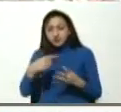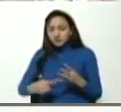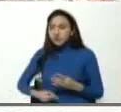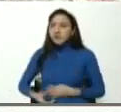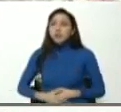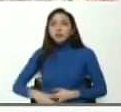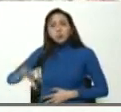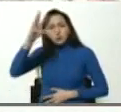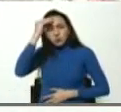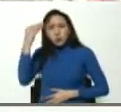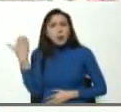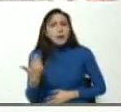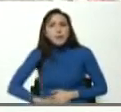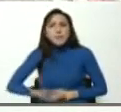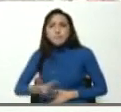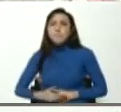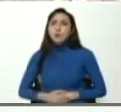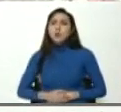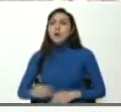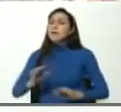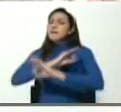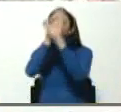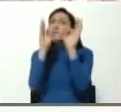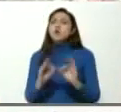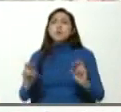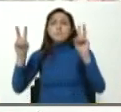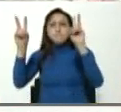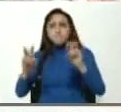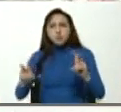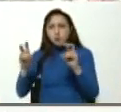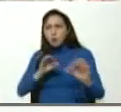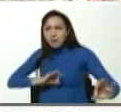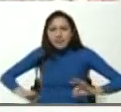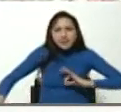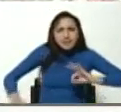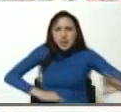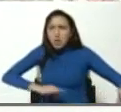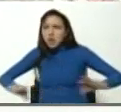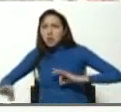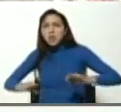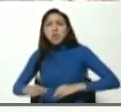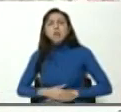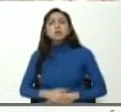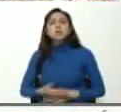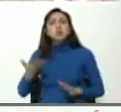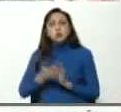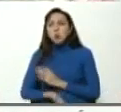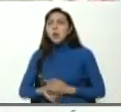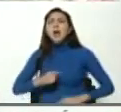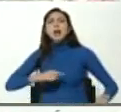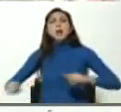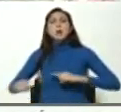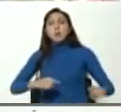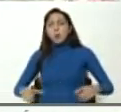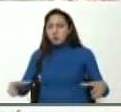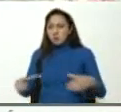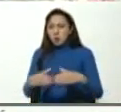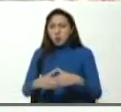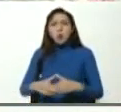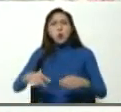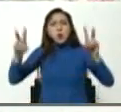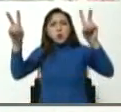fundamentales de la nueva doctrina estratégica del nuevo concepto operacional del todo